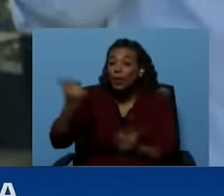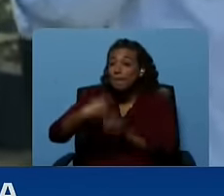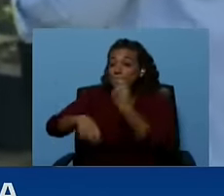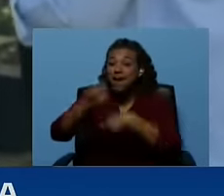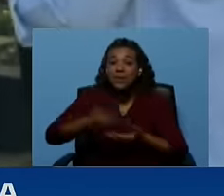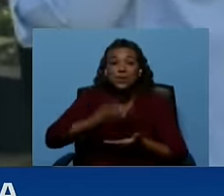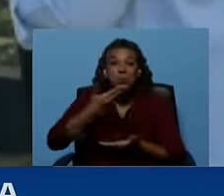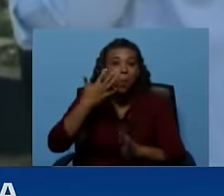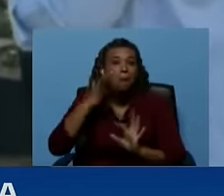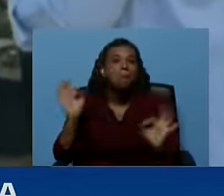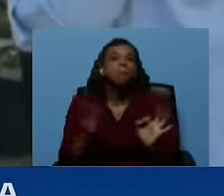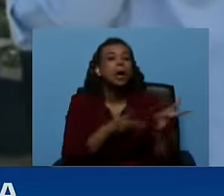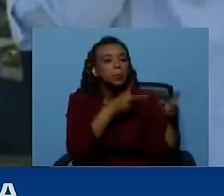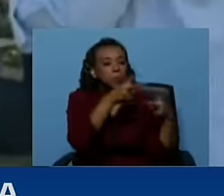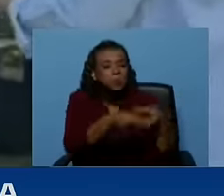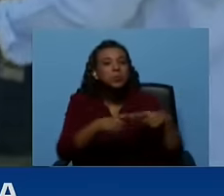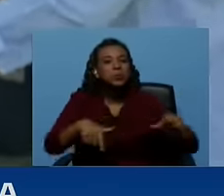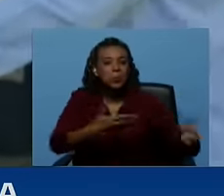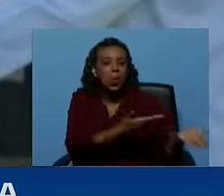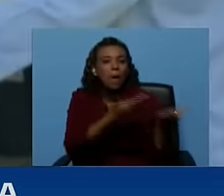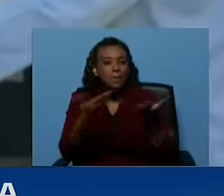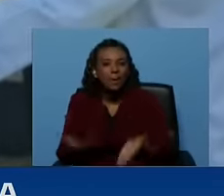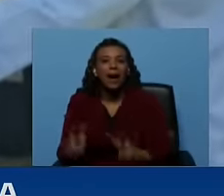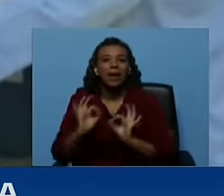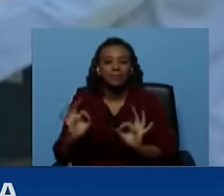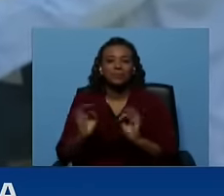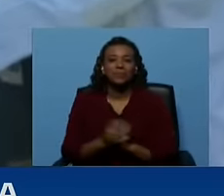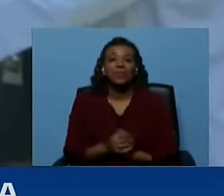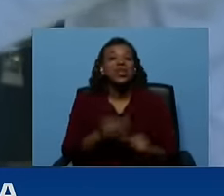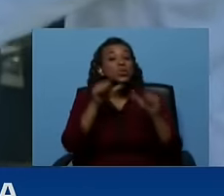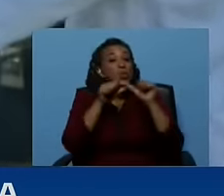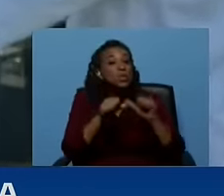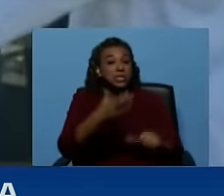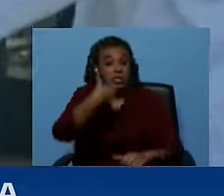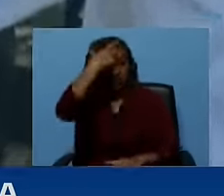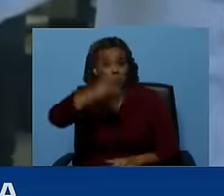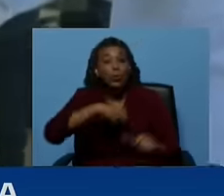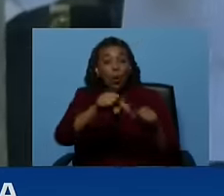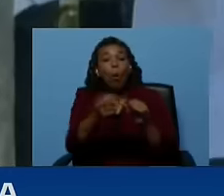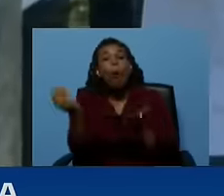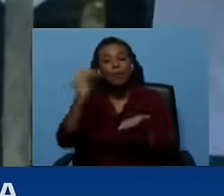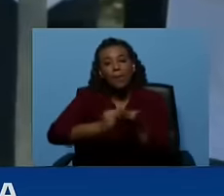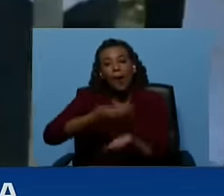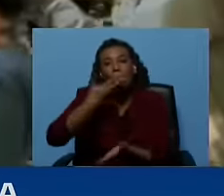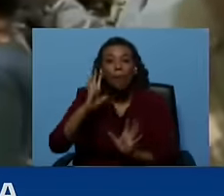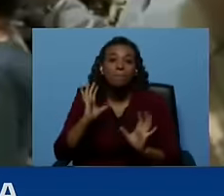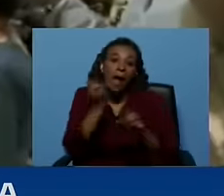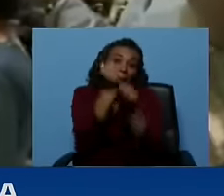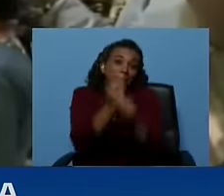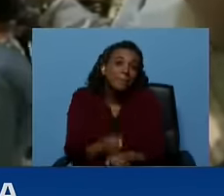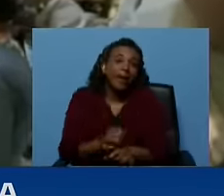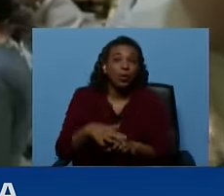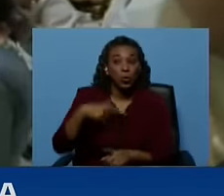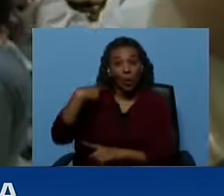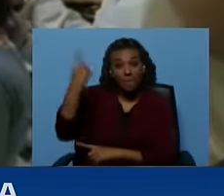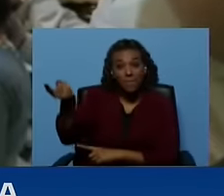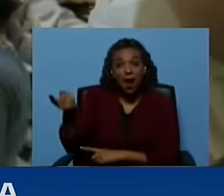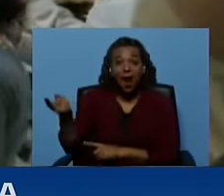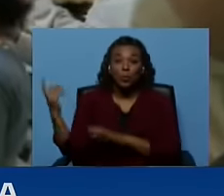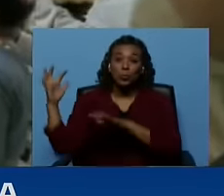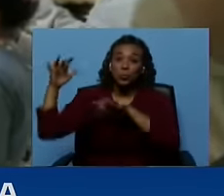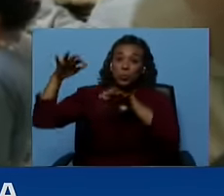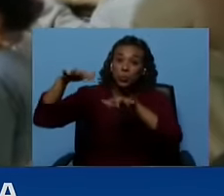inaugurarlo Ah bueno eso maravilloso bueno Yo sigo el camino y vuelvo para comer usted va a comer cuando vaya